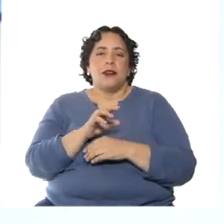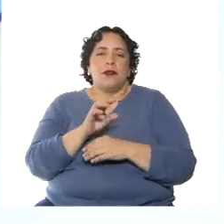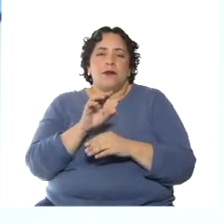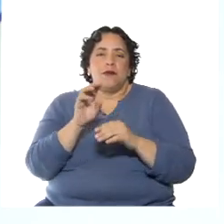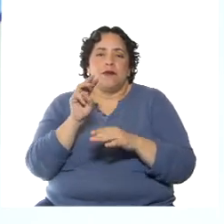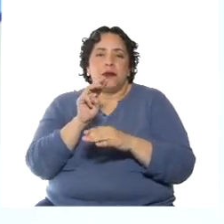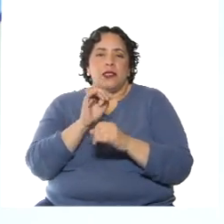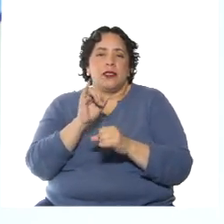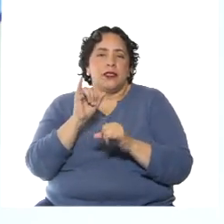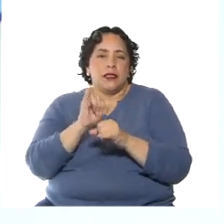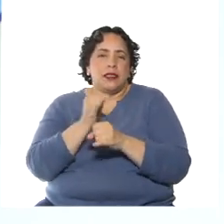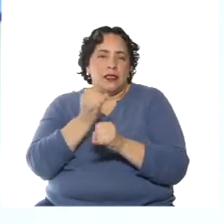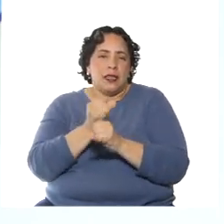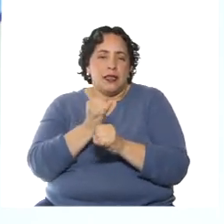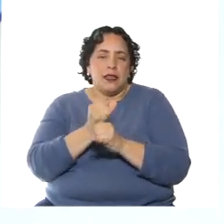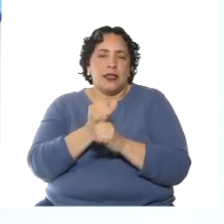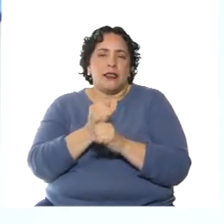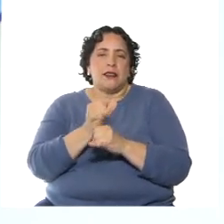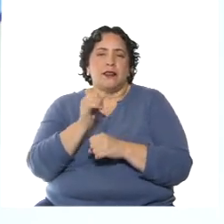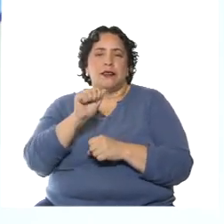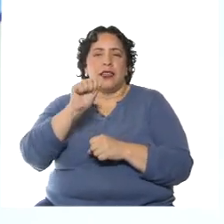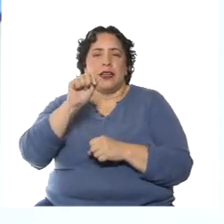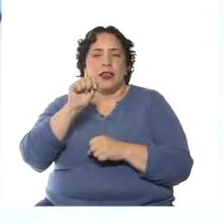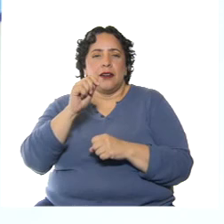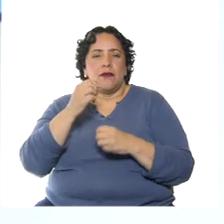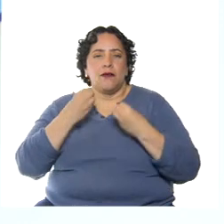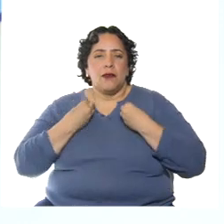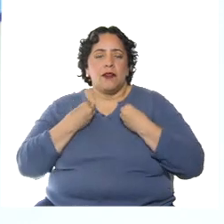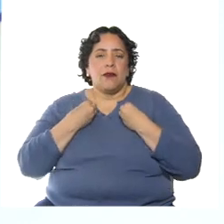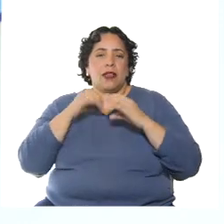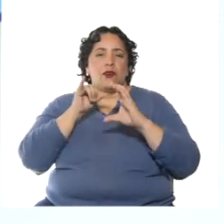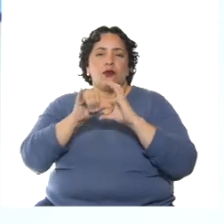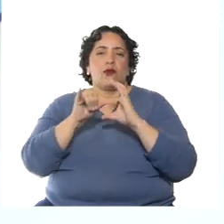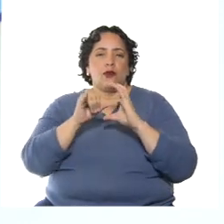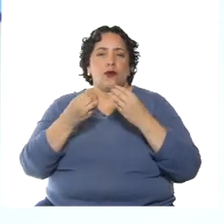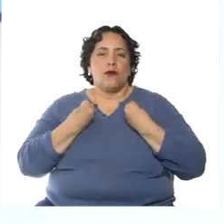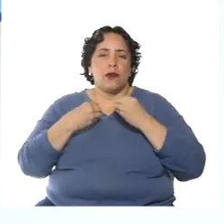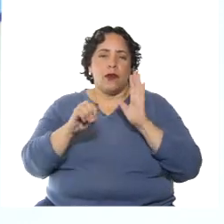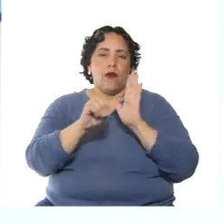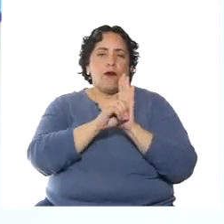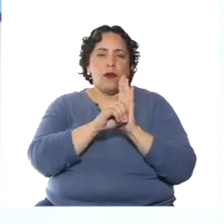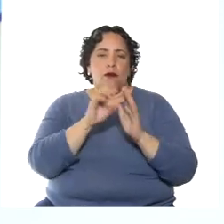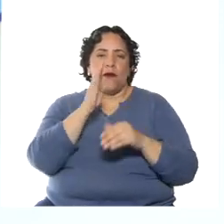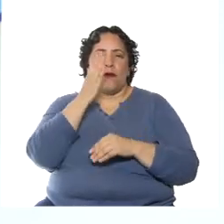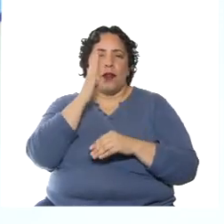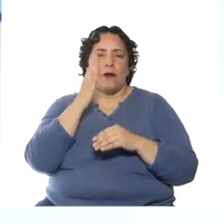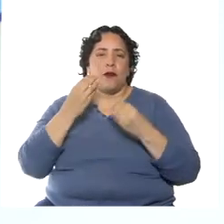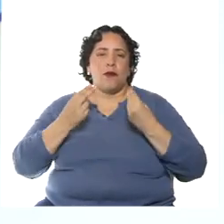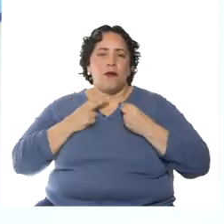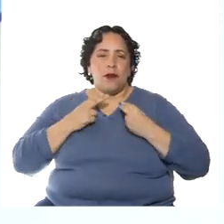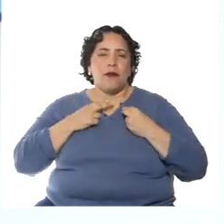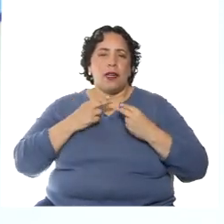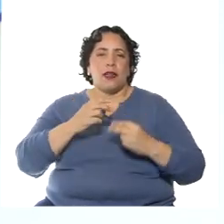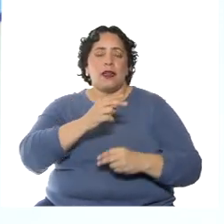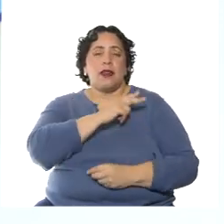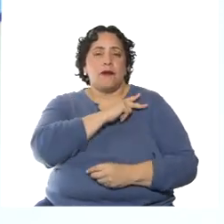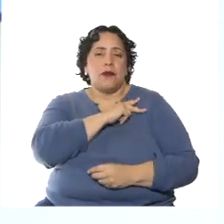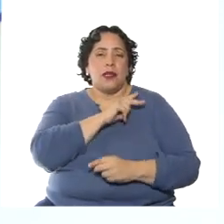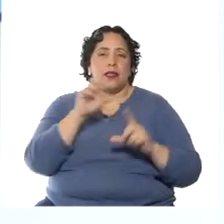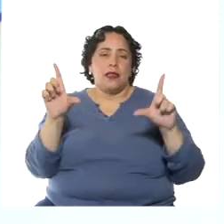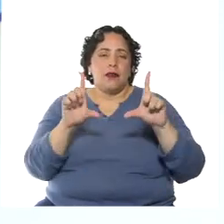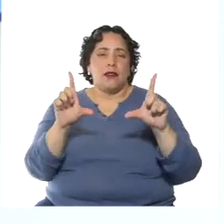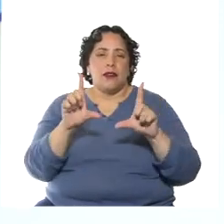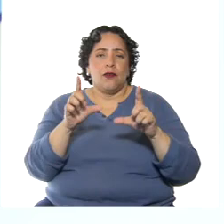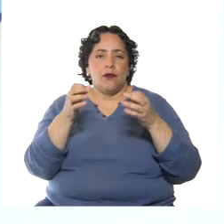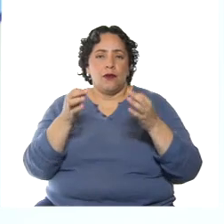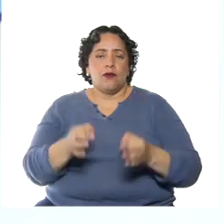plataforma 2.0 en Instagram como @viveteoficial, en YouTube @viveteoficial, en Facebook @vivetelevisión y en